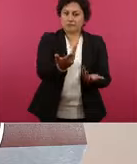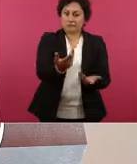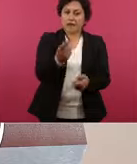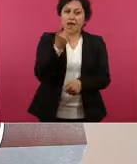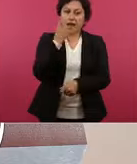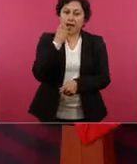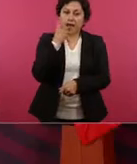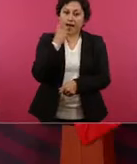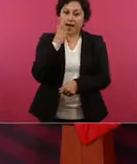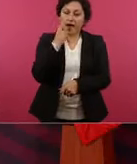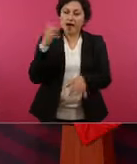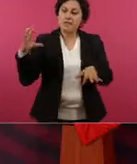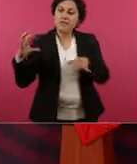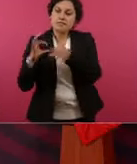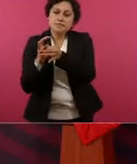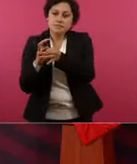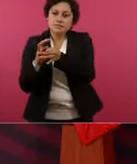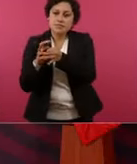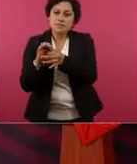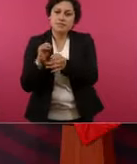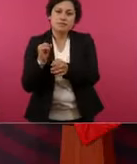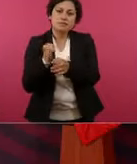otro cargo.